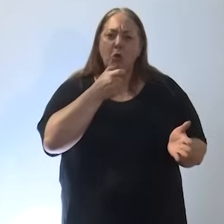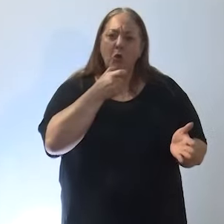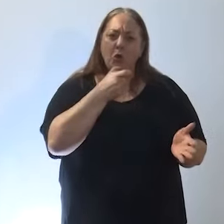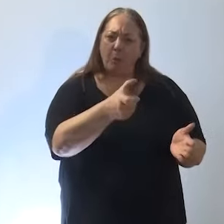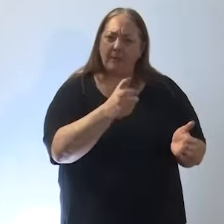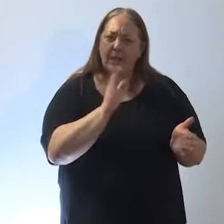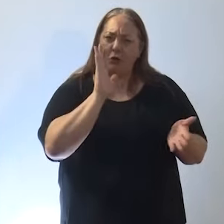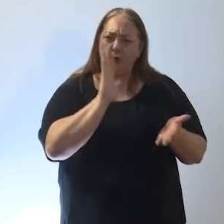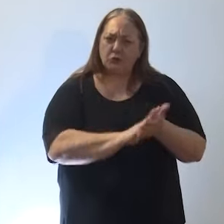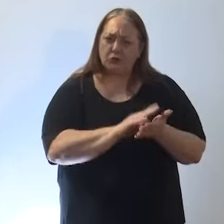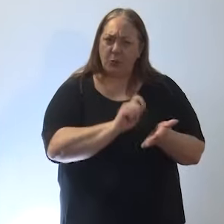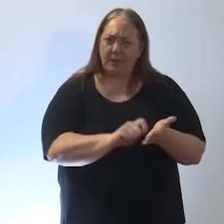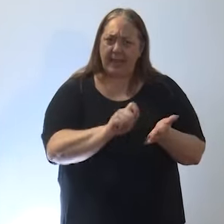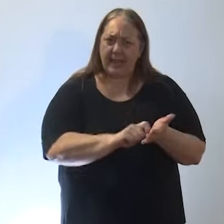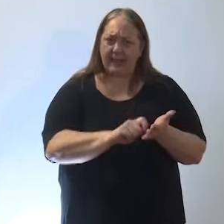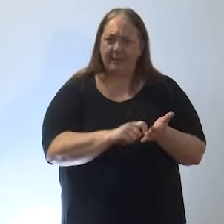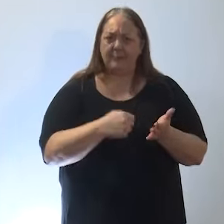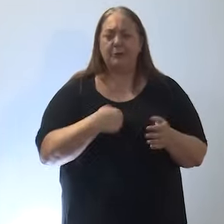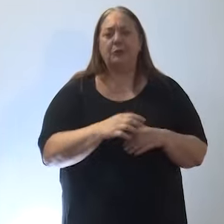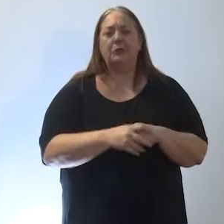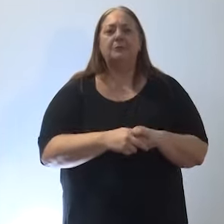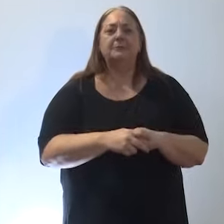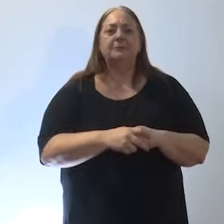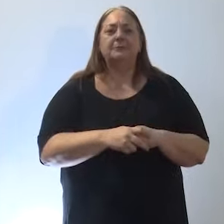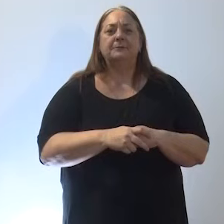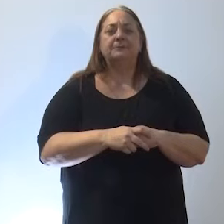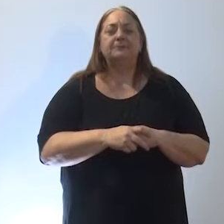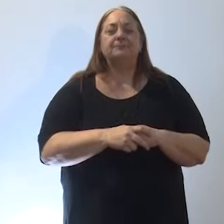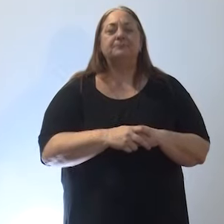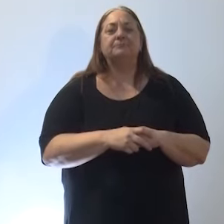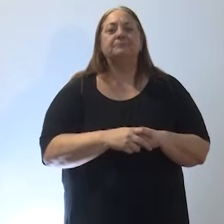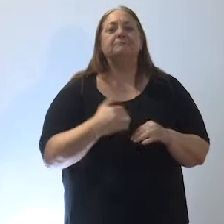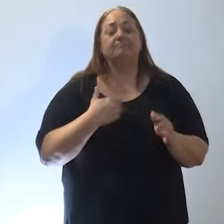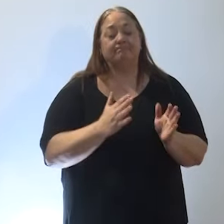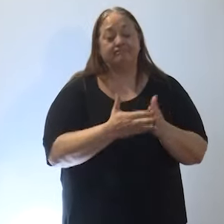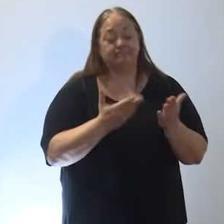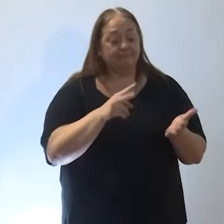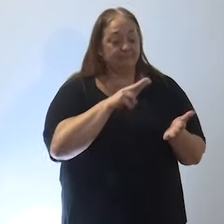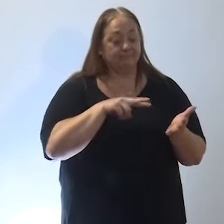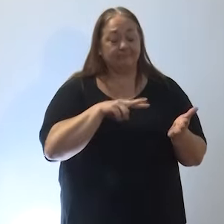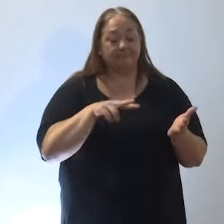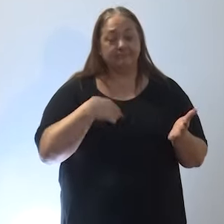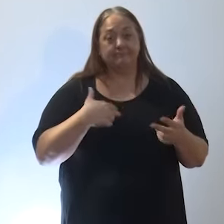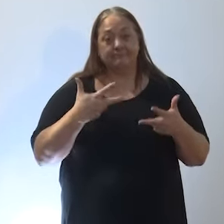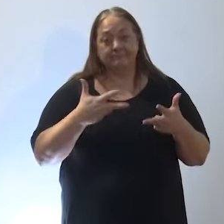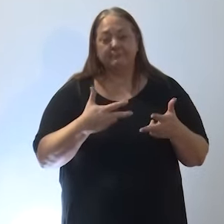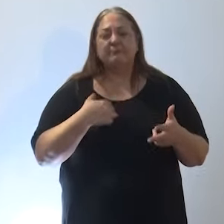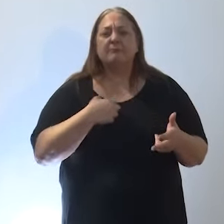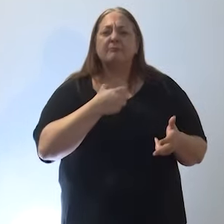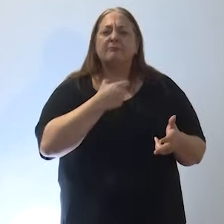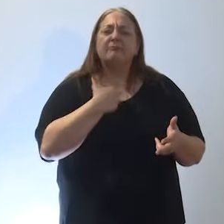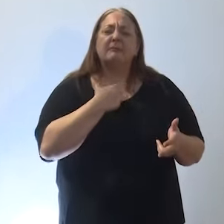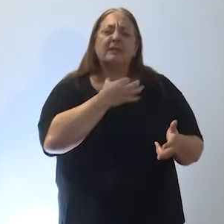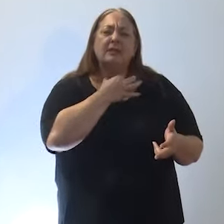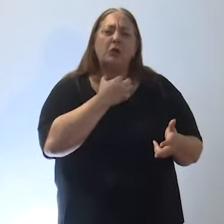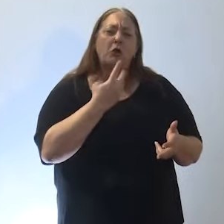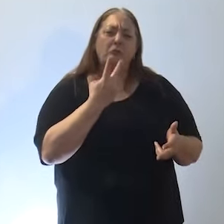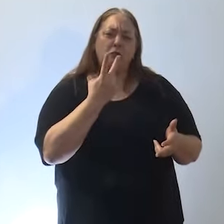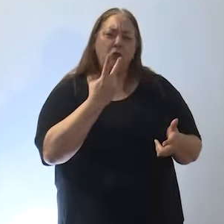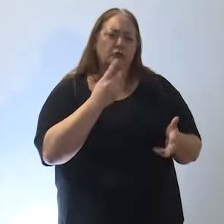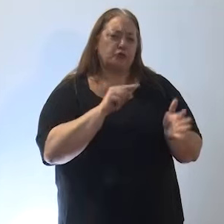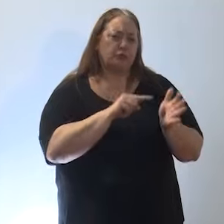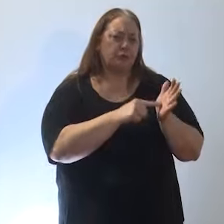de esas te lo hago este cuando obviamente cuando lo lea eh quería hacer dos precisiones porque me parece que